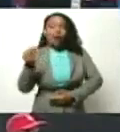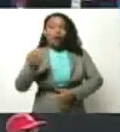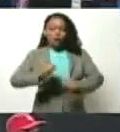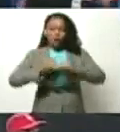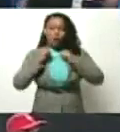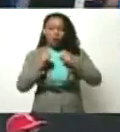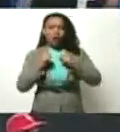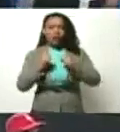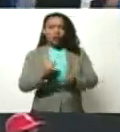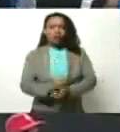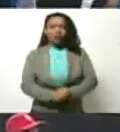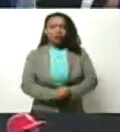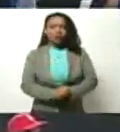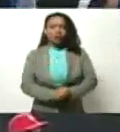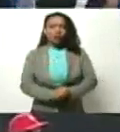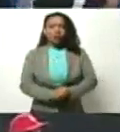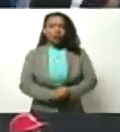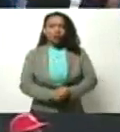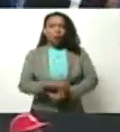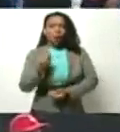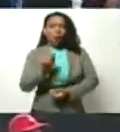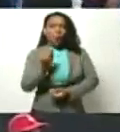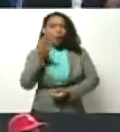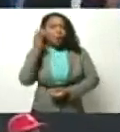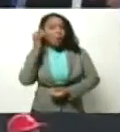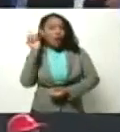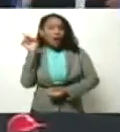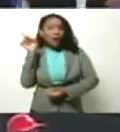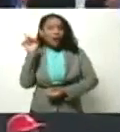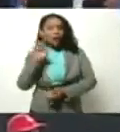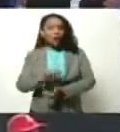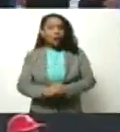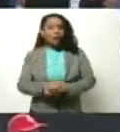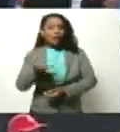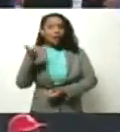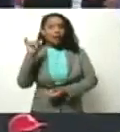su fuerza como esta niña ya no